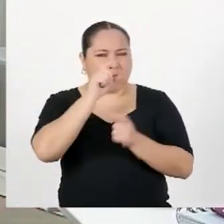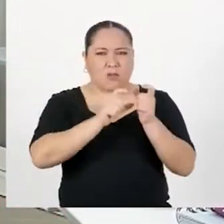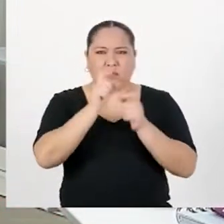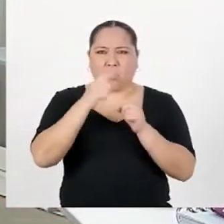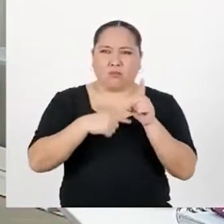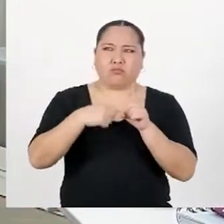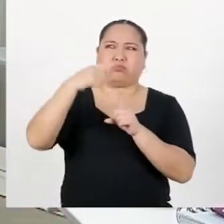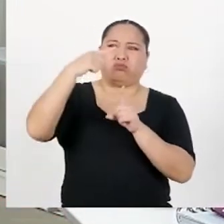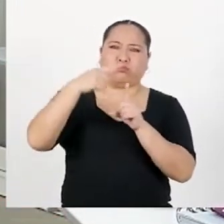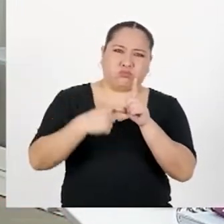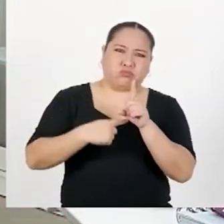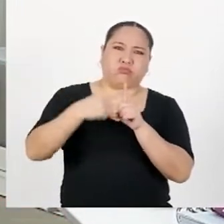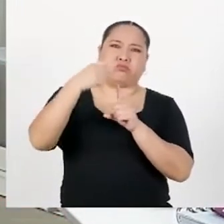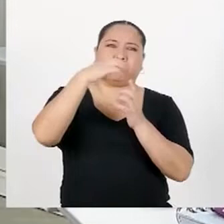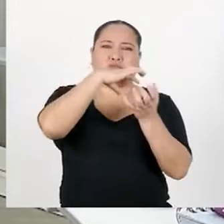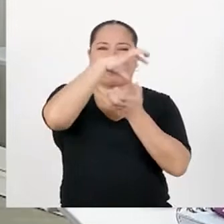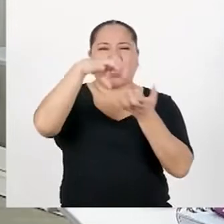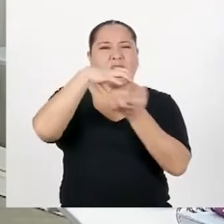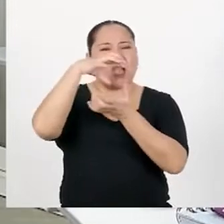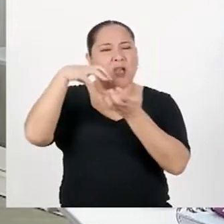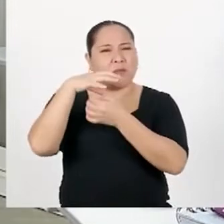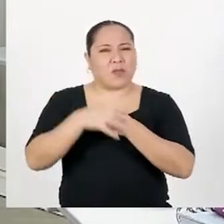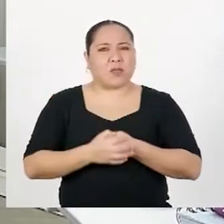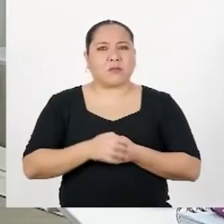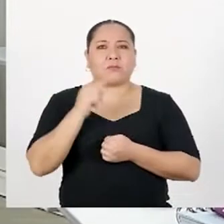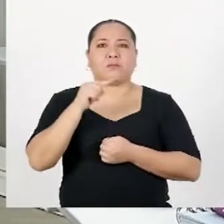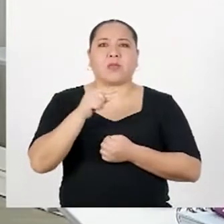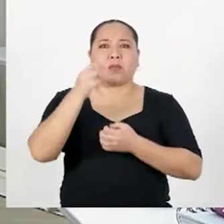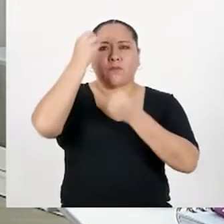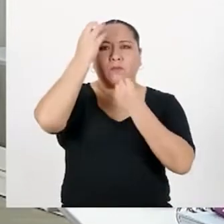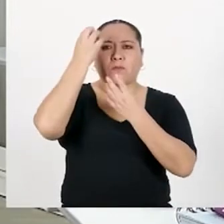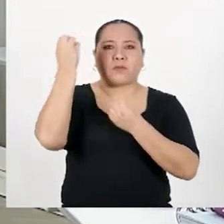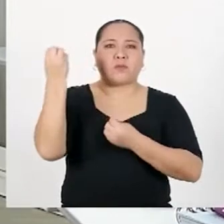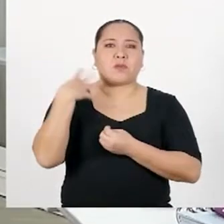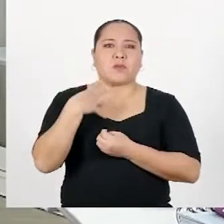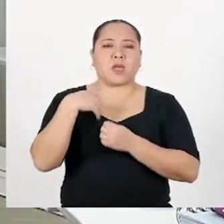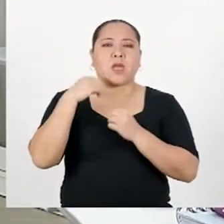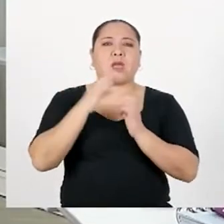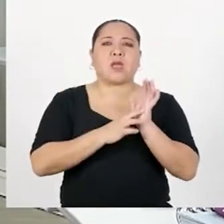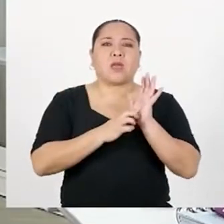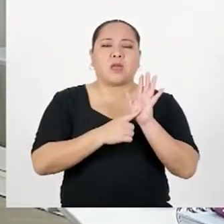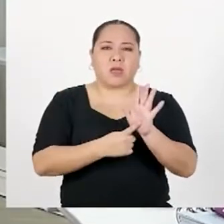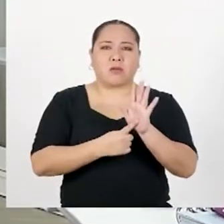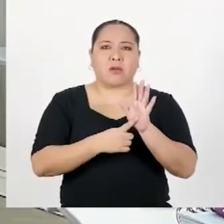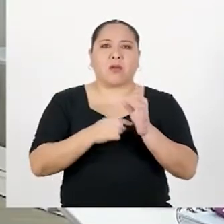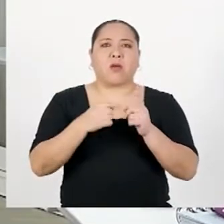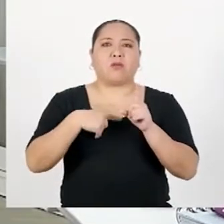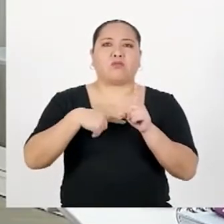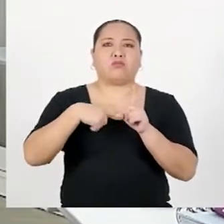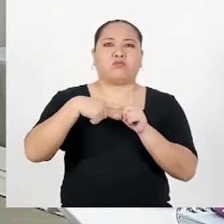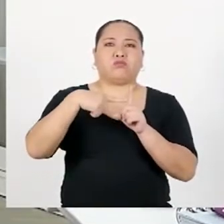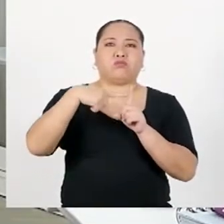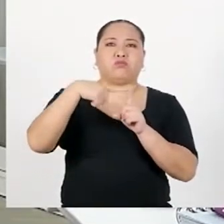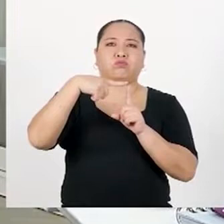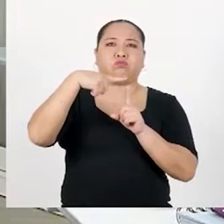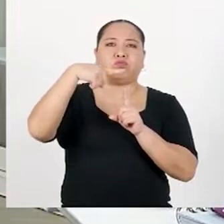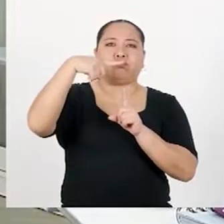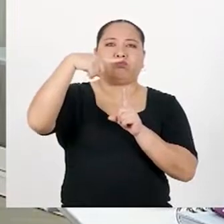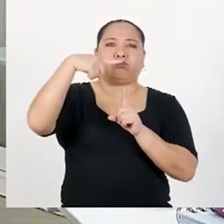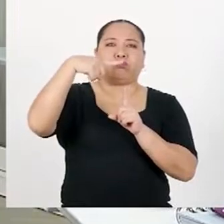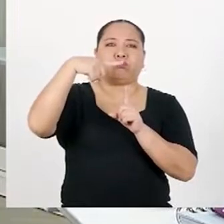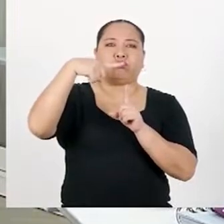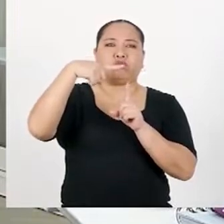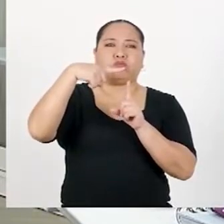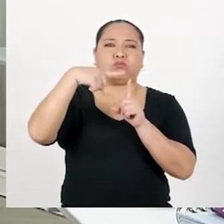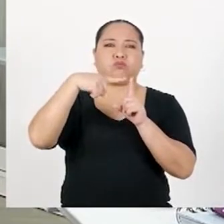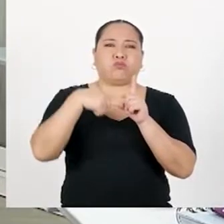humano la variación de la temperatura ambiental? Según mi data, la exposición a temperaturas